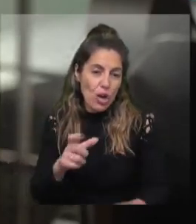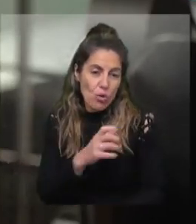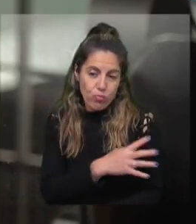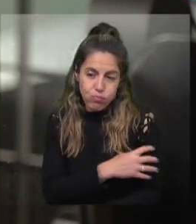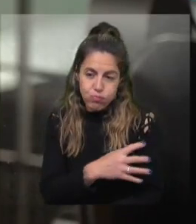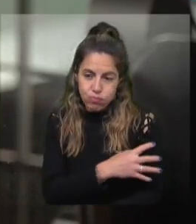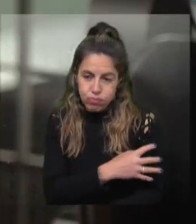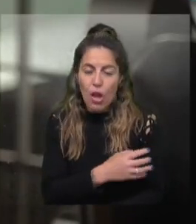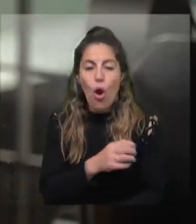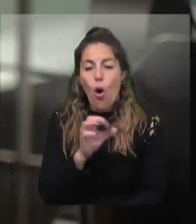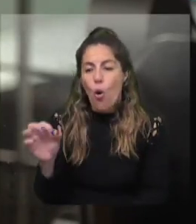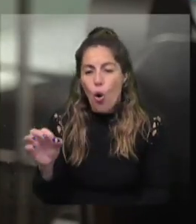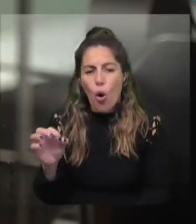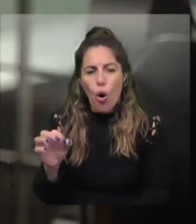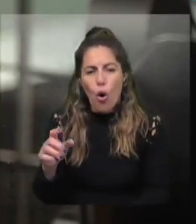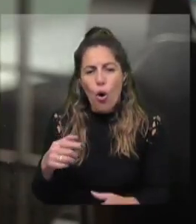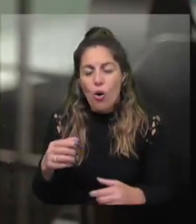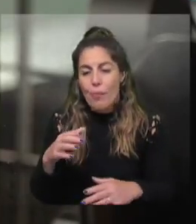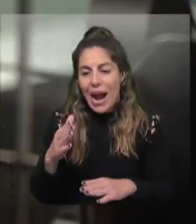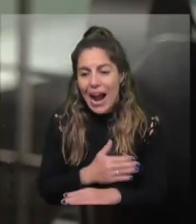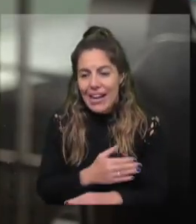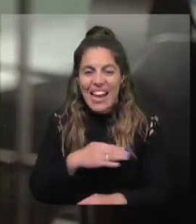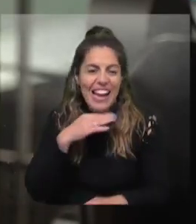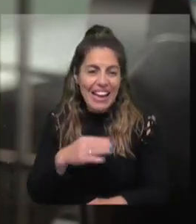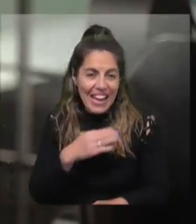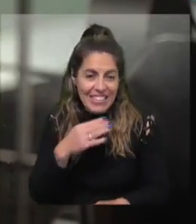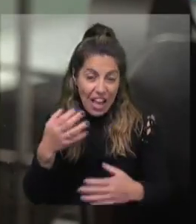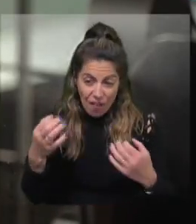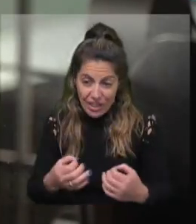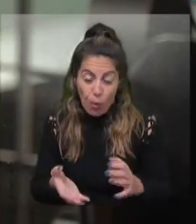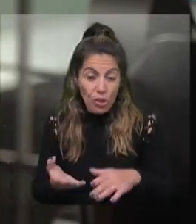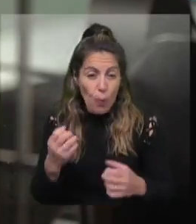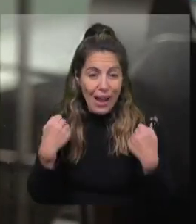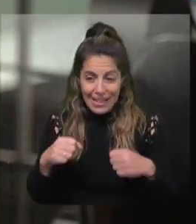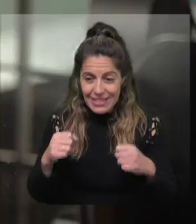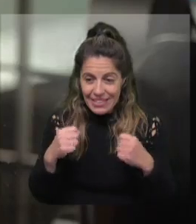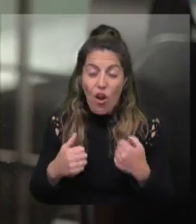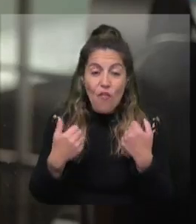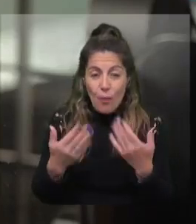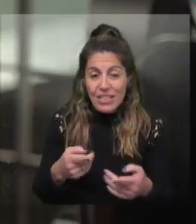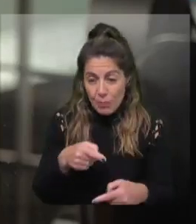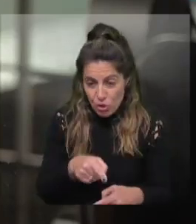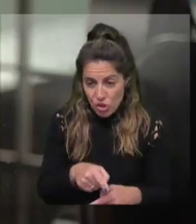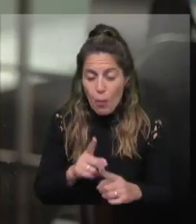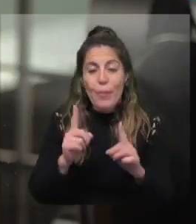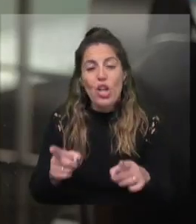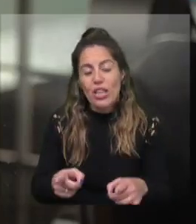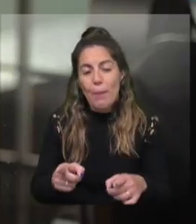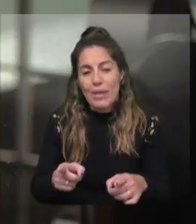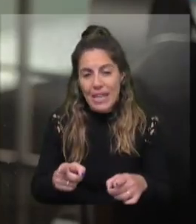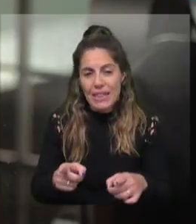más musculatura o a perder grasa. Y eso es cierto, digamos, y cuanto más ejercicio hacemos, favorecemos esas cosas, pero también